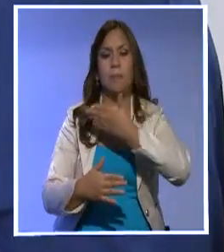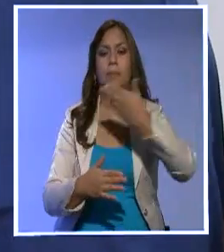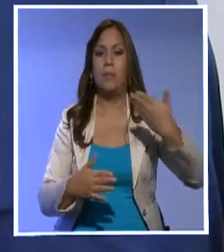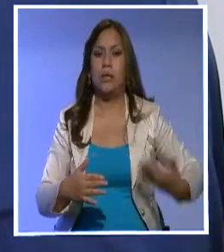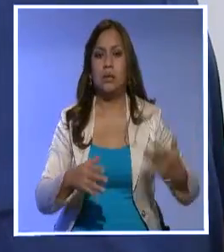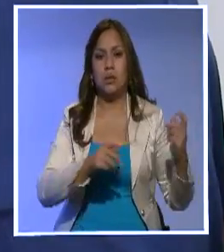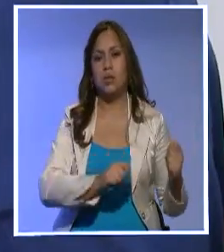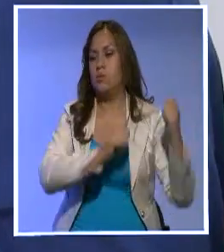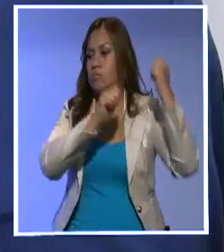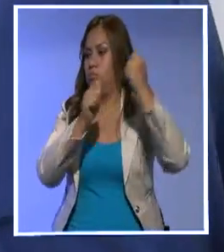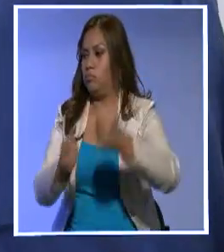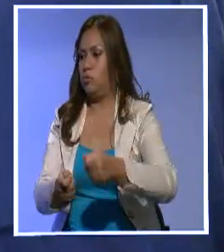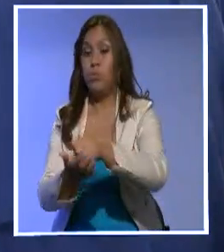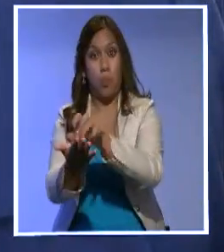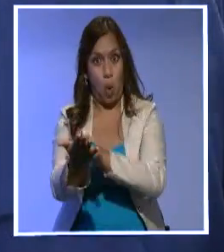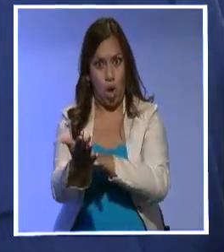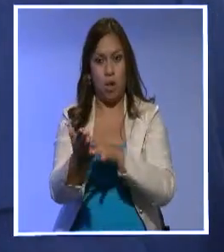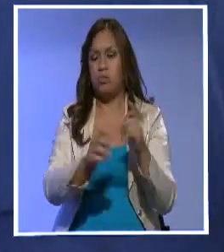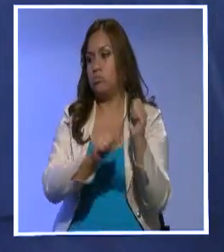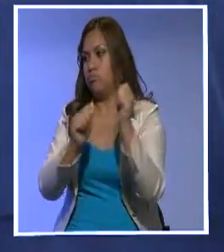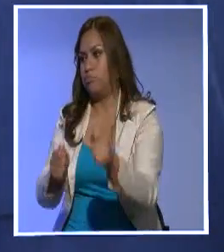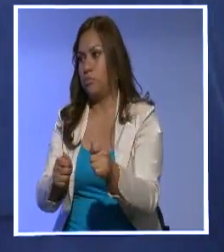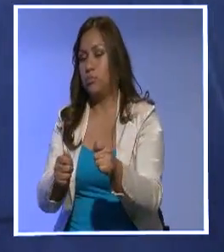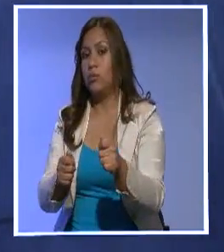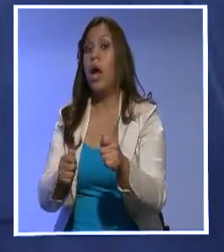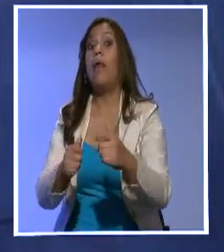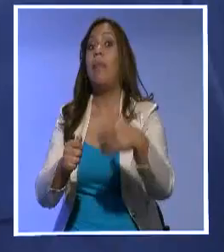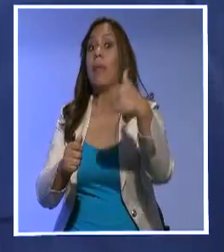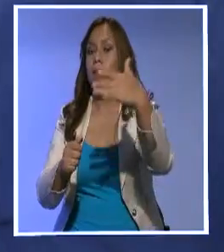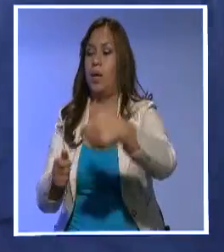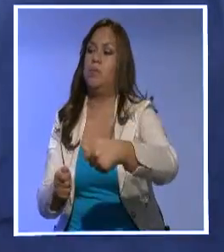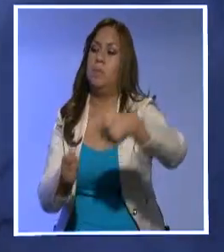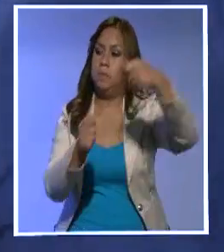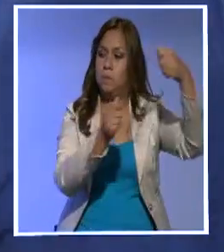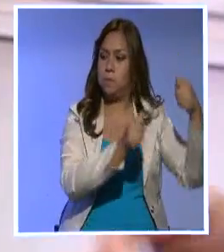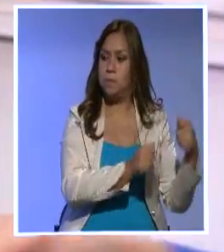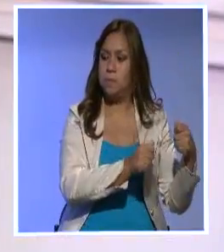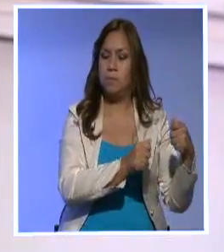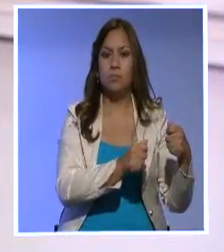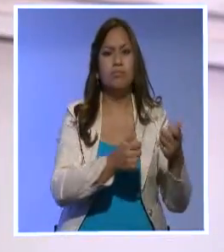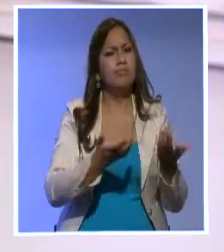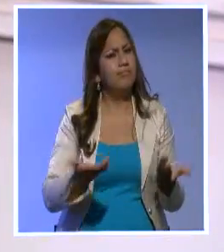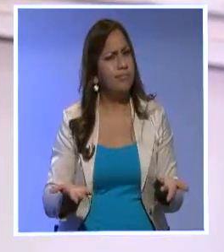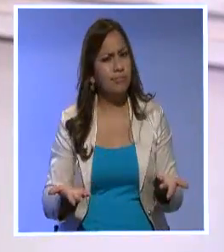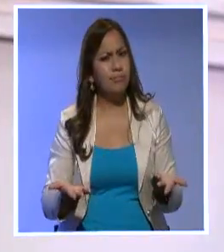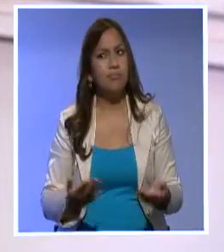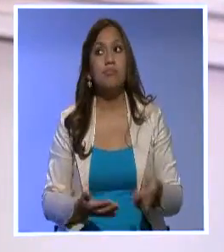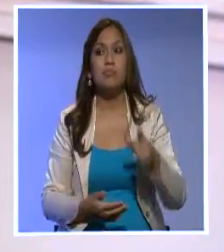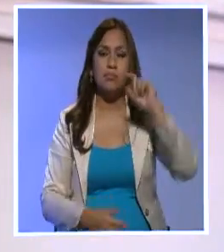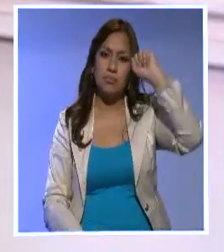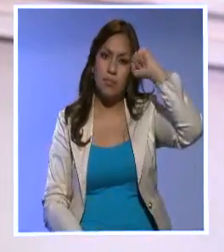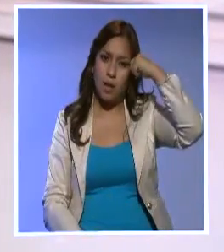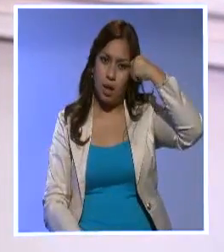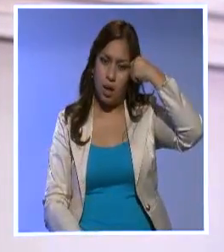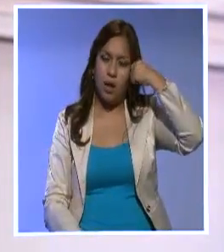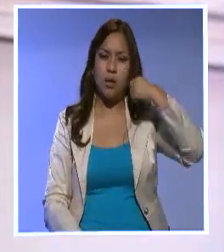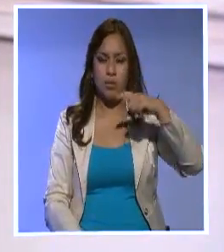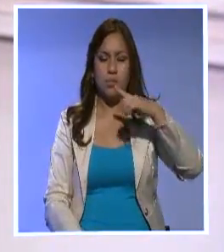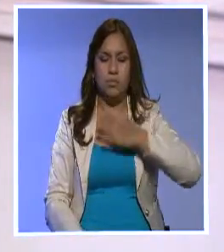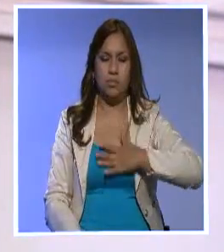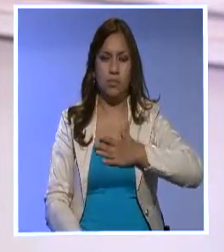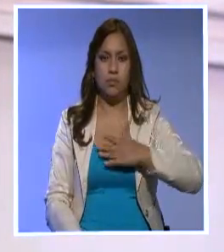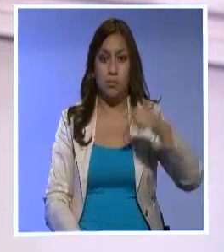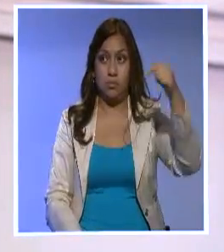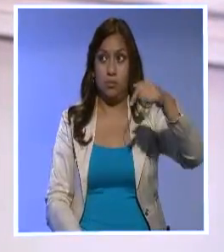ha sido anunciado el presidente enviarlo a la asamblea llama me parece importante en este tema recordar algunas cosas que han pasado en